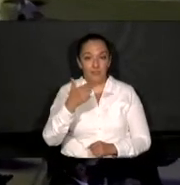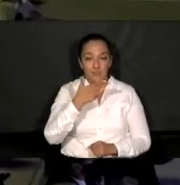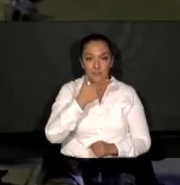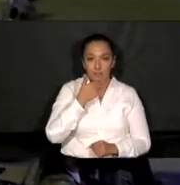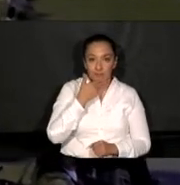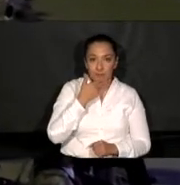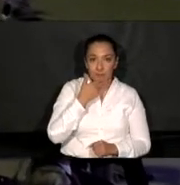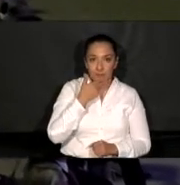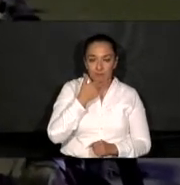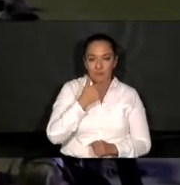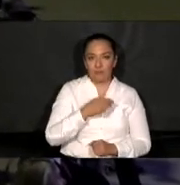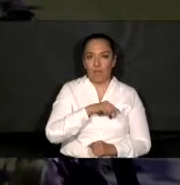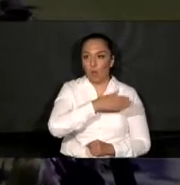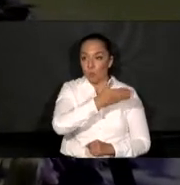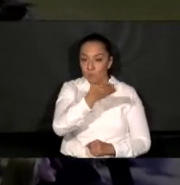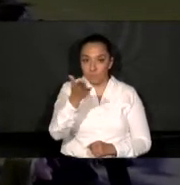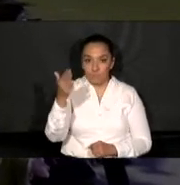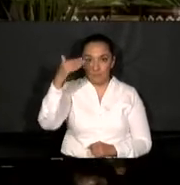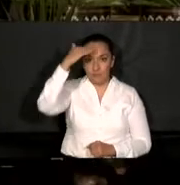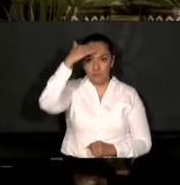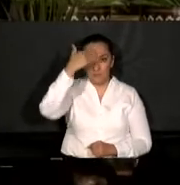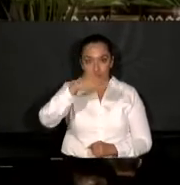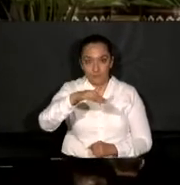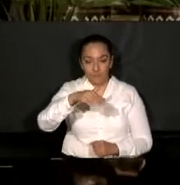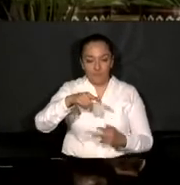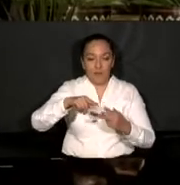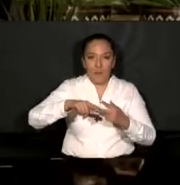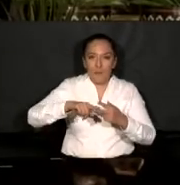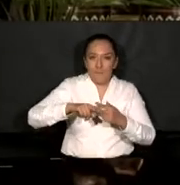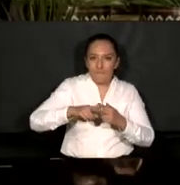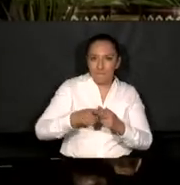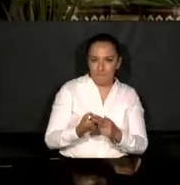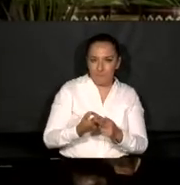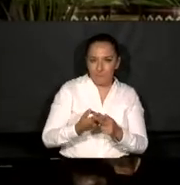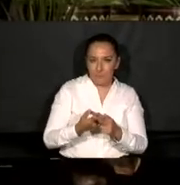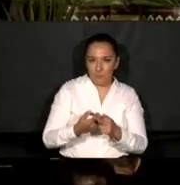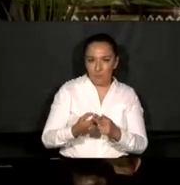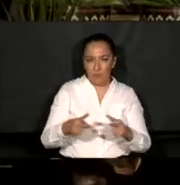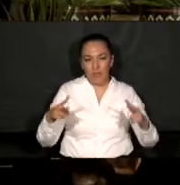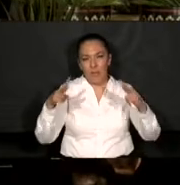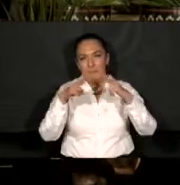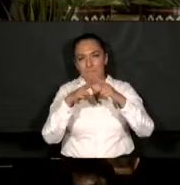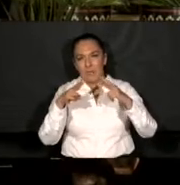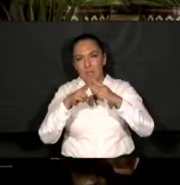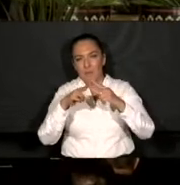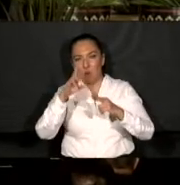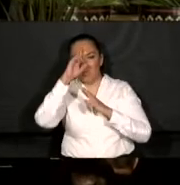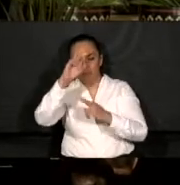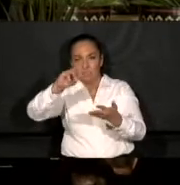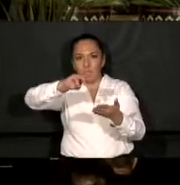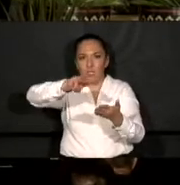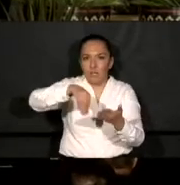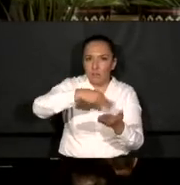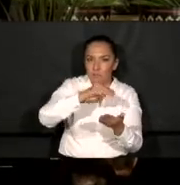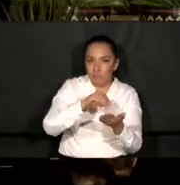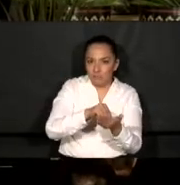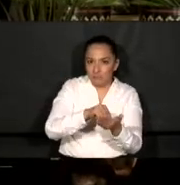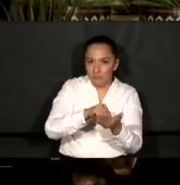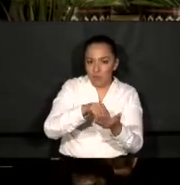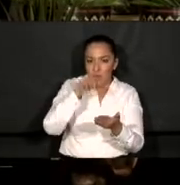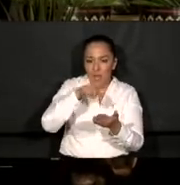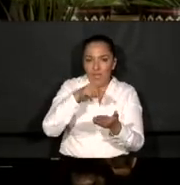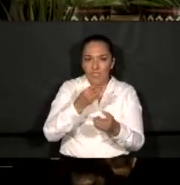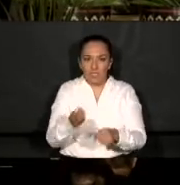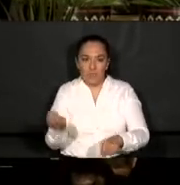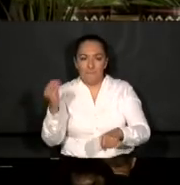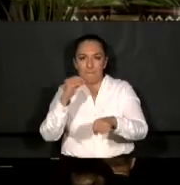lo saben muy bien, empezó la lucha por el municipalismo. Aquí se gestaron las